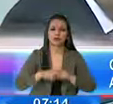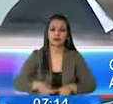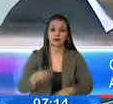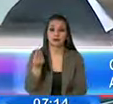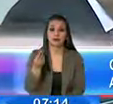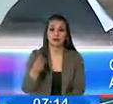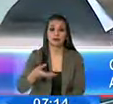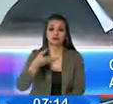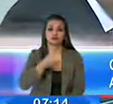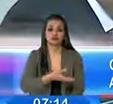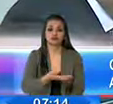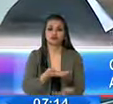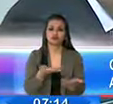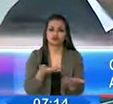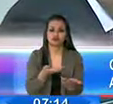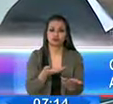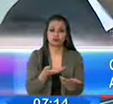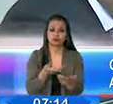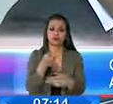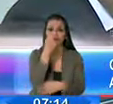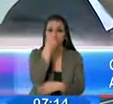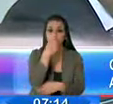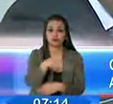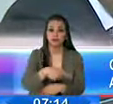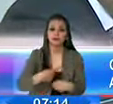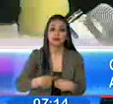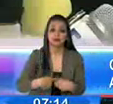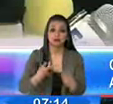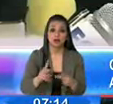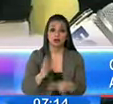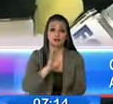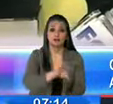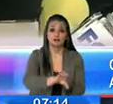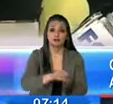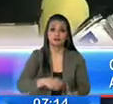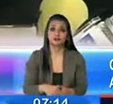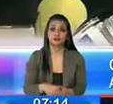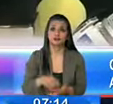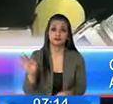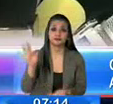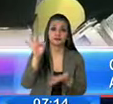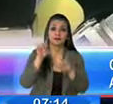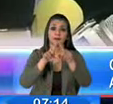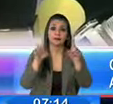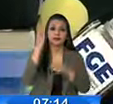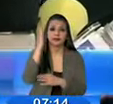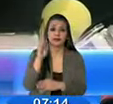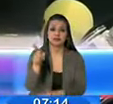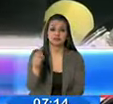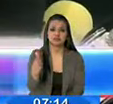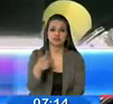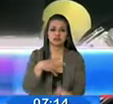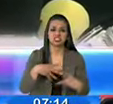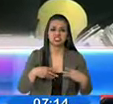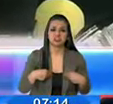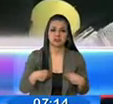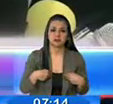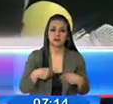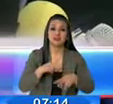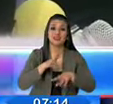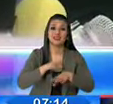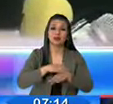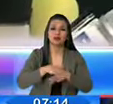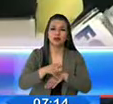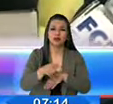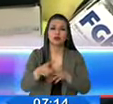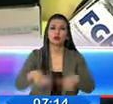habría sido entregado en un hotel de la ciudad de Quito. El representante de la empresa Odebrecht reconoció que por una cuestión logística, entre